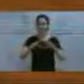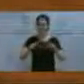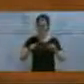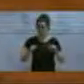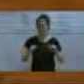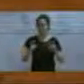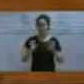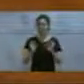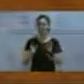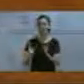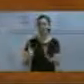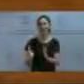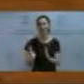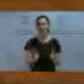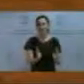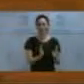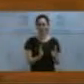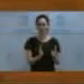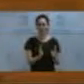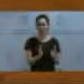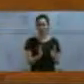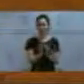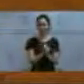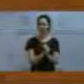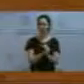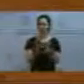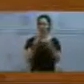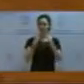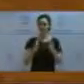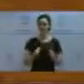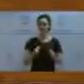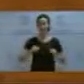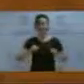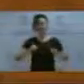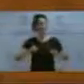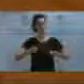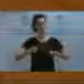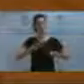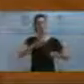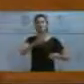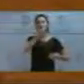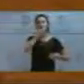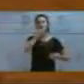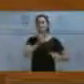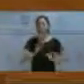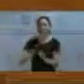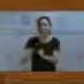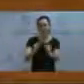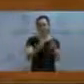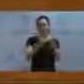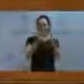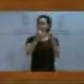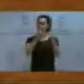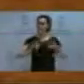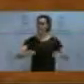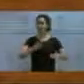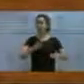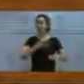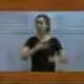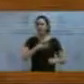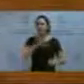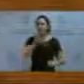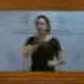gente ordenada y somos gente trabajadora, empezamos el curso político con la festividad de nuestra